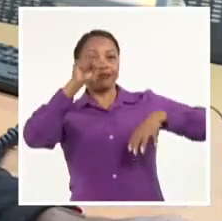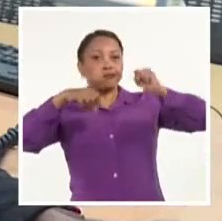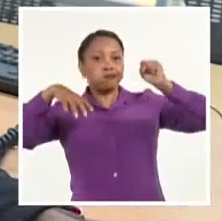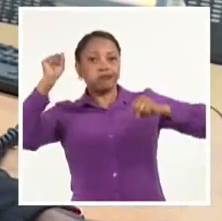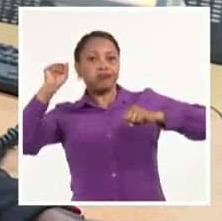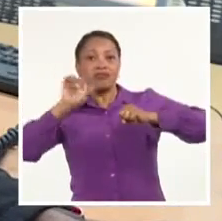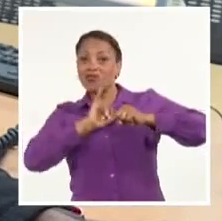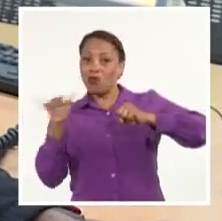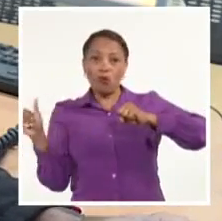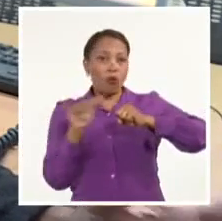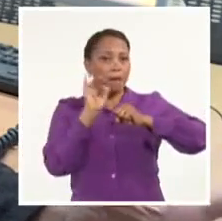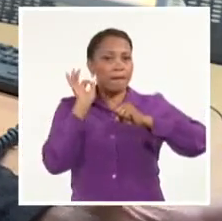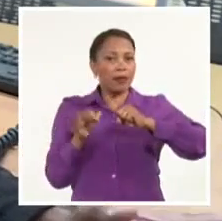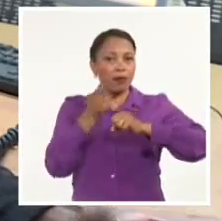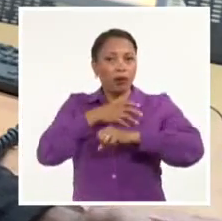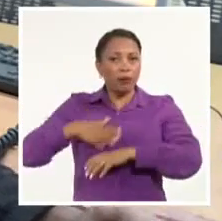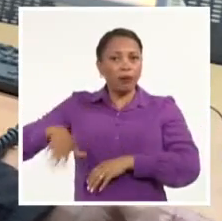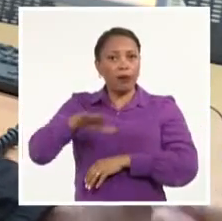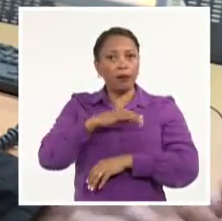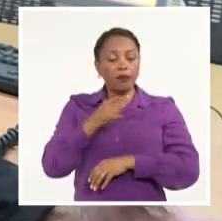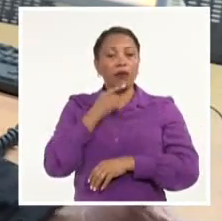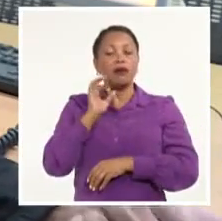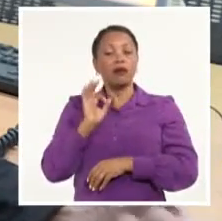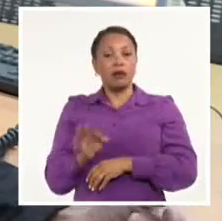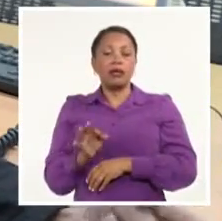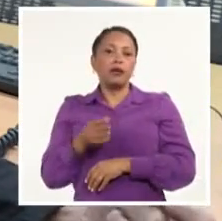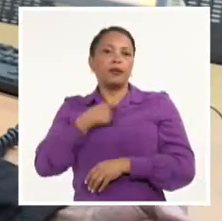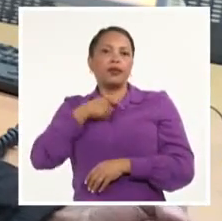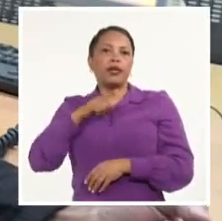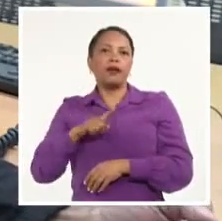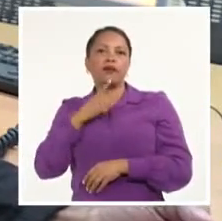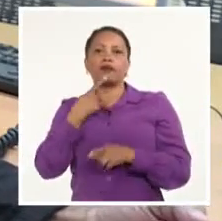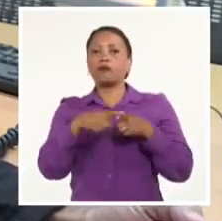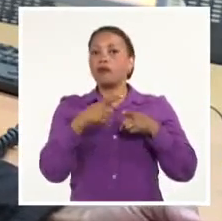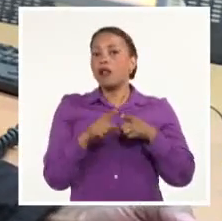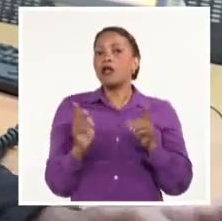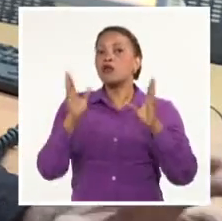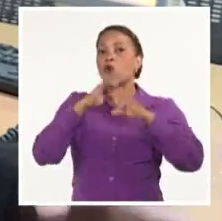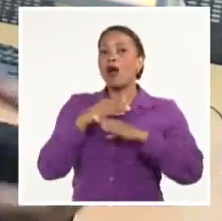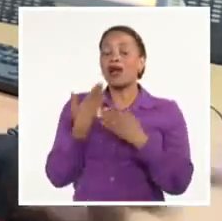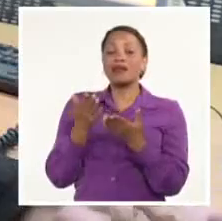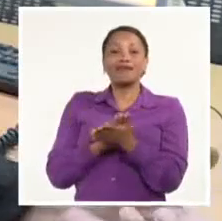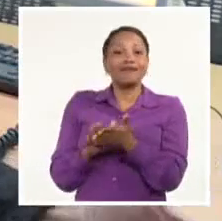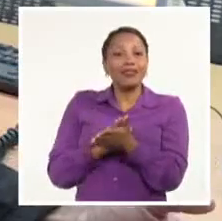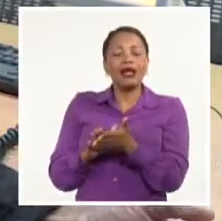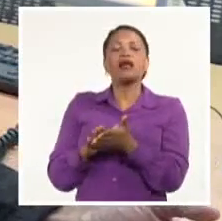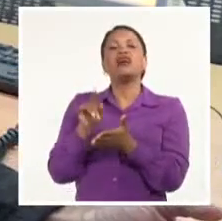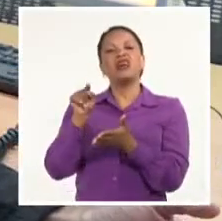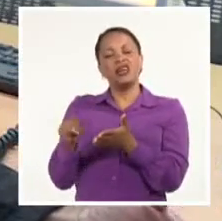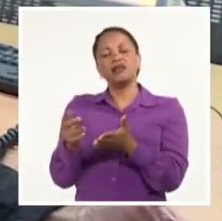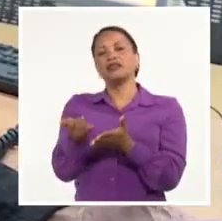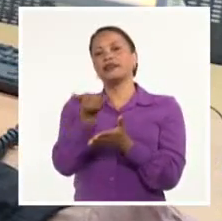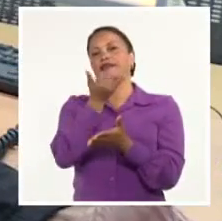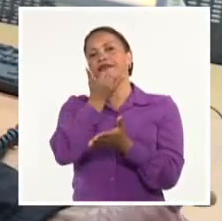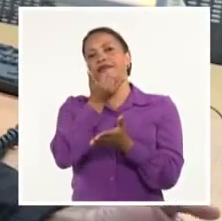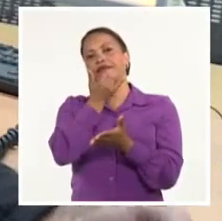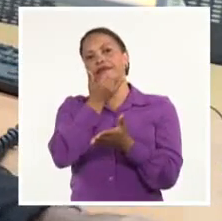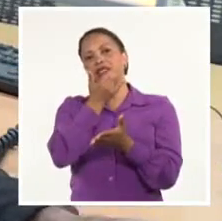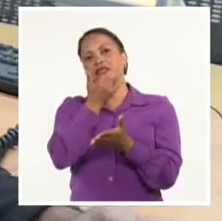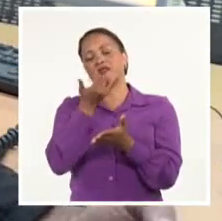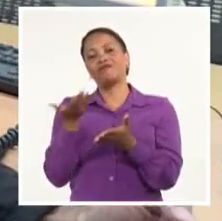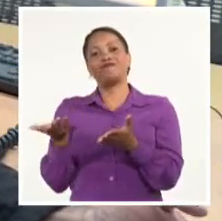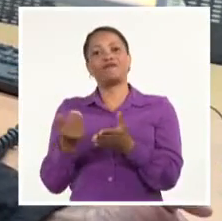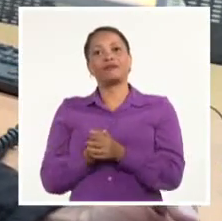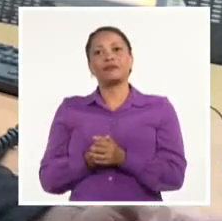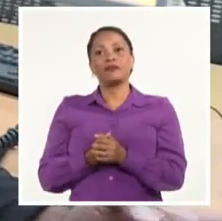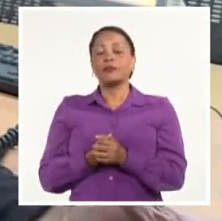esas carencias. Cuando no tenemos los recursos necesarios en las manos, nos crea un poco más allá, nos va un poco más allá el problema,